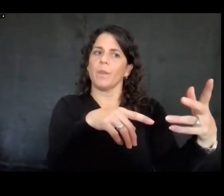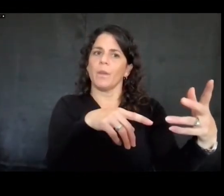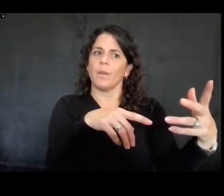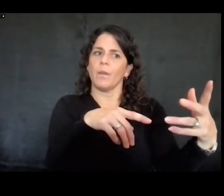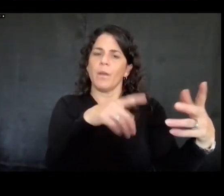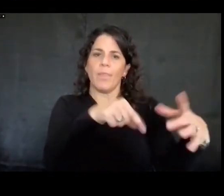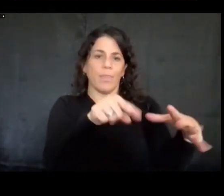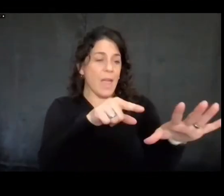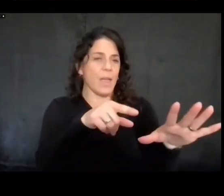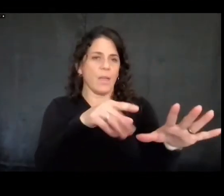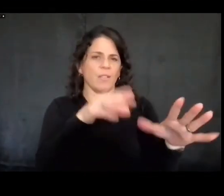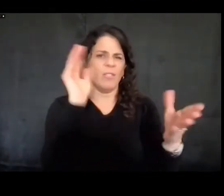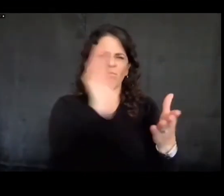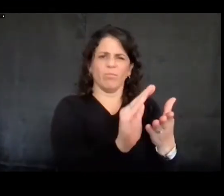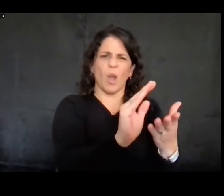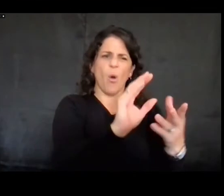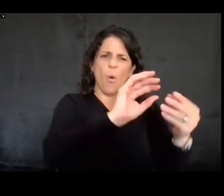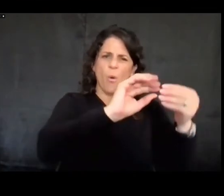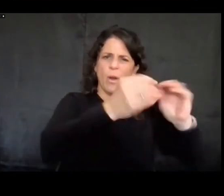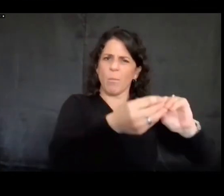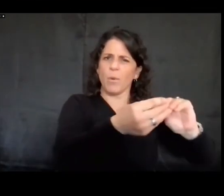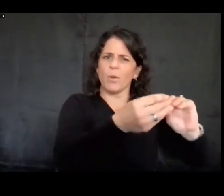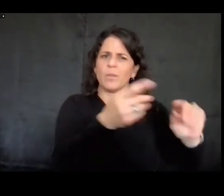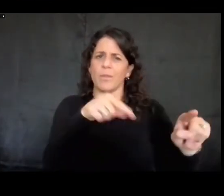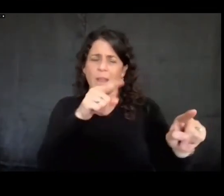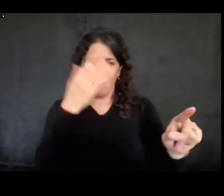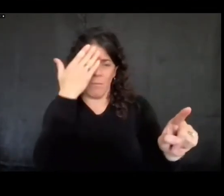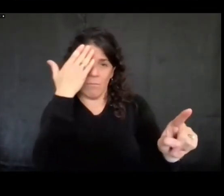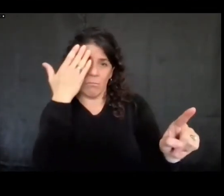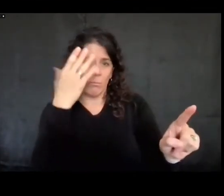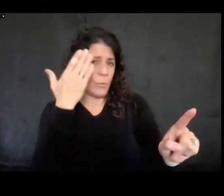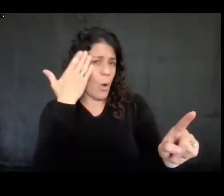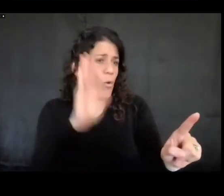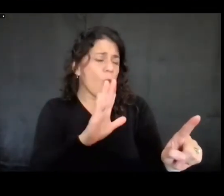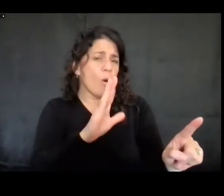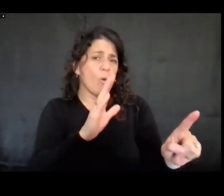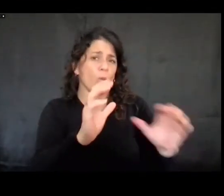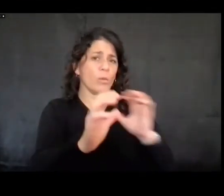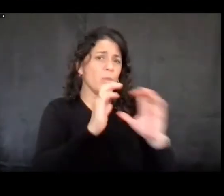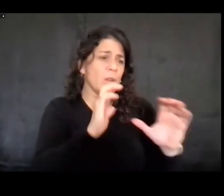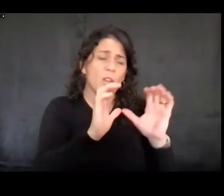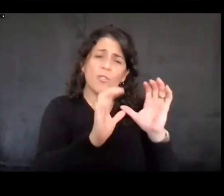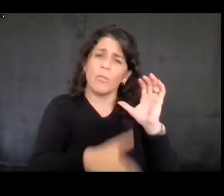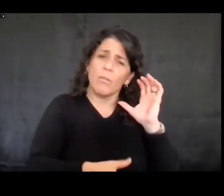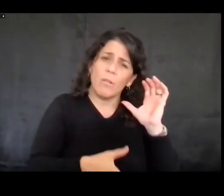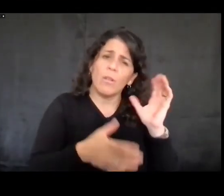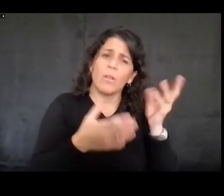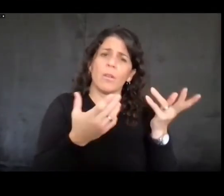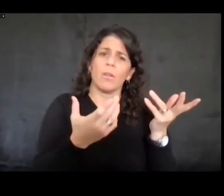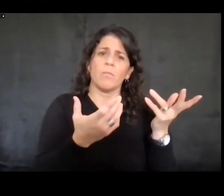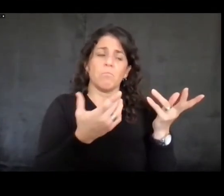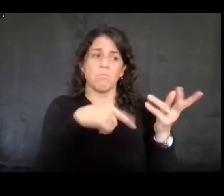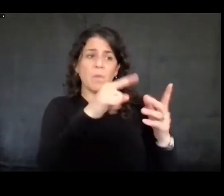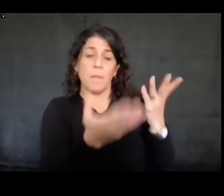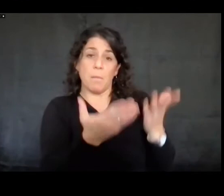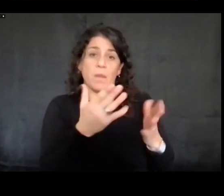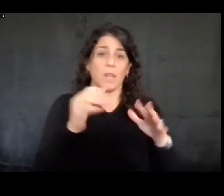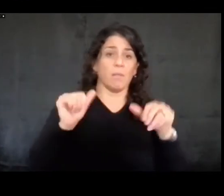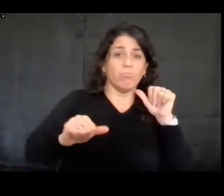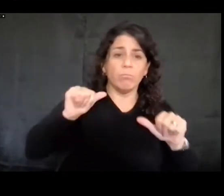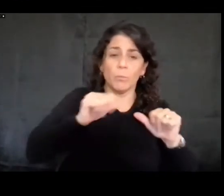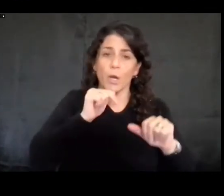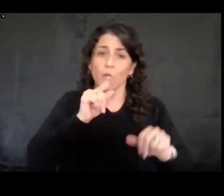que falta de conocimiento grava que el programa de vacuna debido a una que están resistiendo